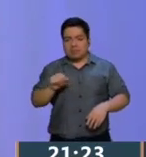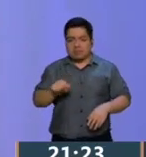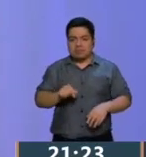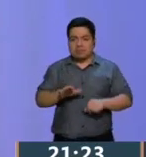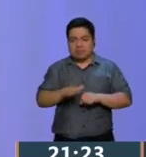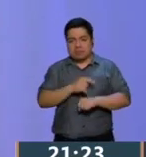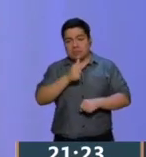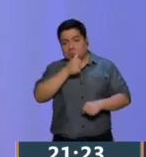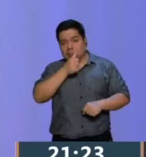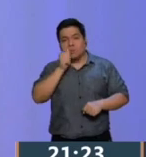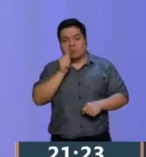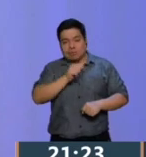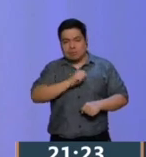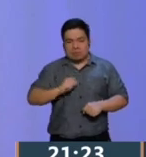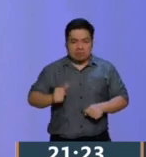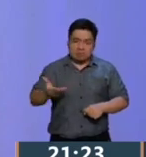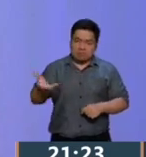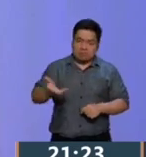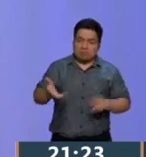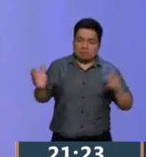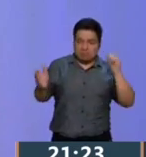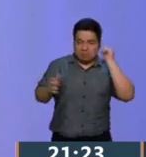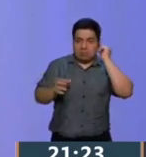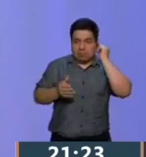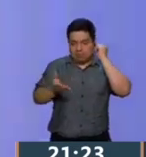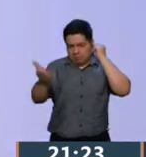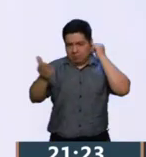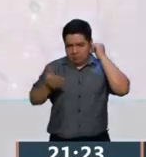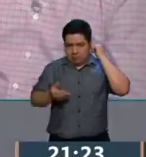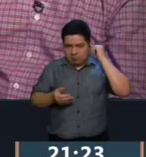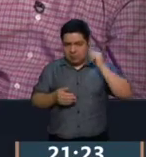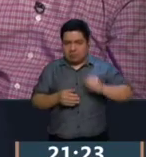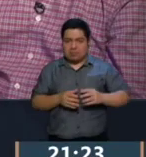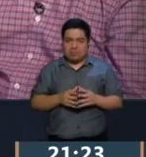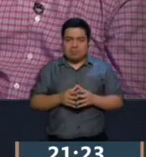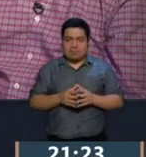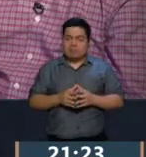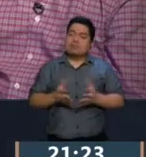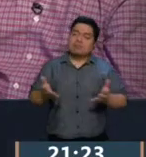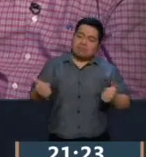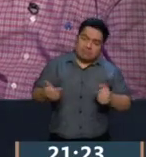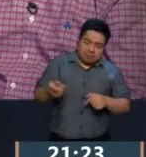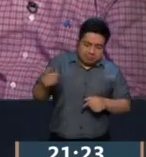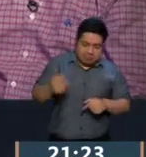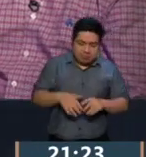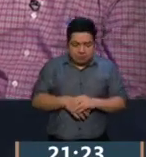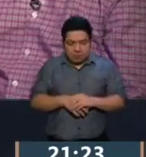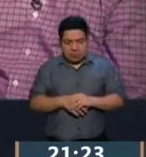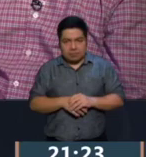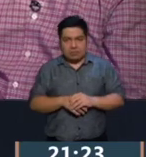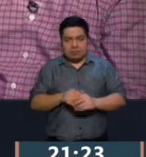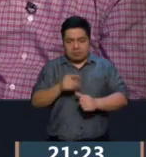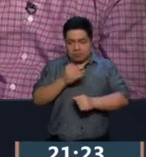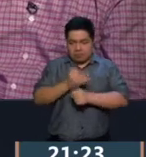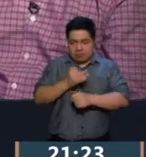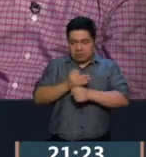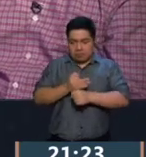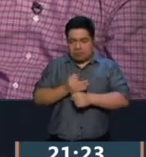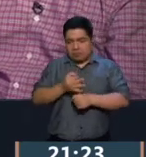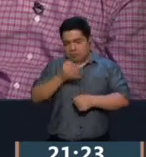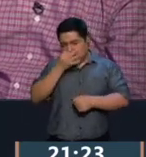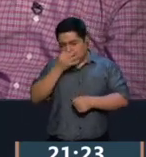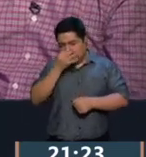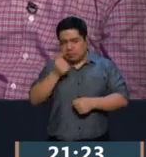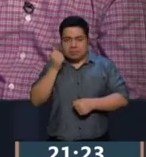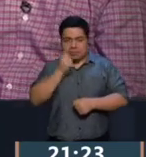alcaldía Benito Juárez? Sí, por favor. Gracias por eso. Qué debate tan amigable. A ver, comienzo diciendo lo que casi siempre